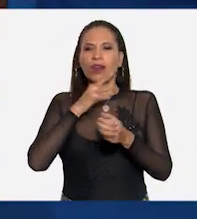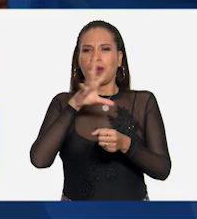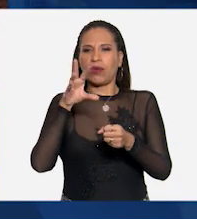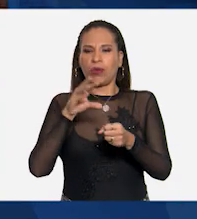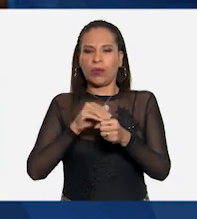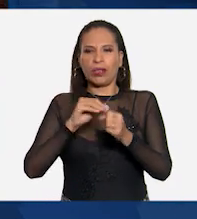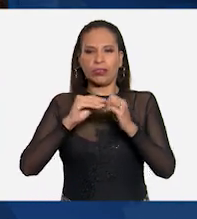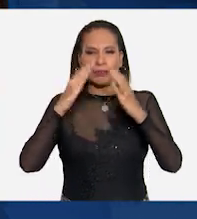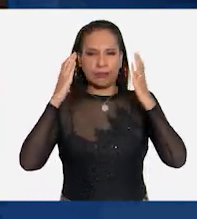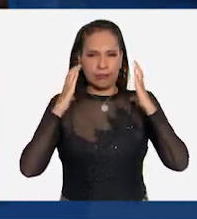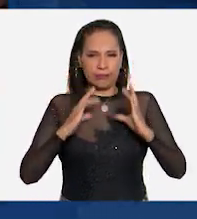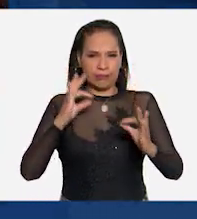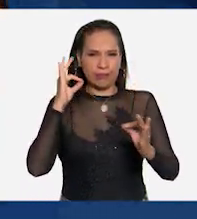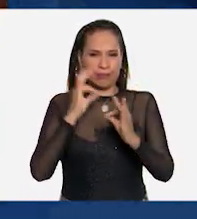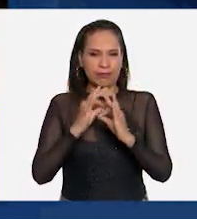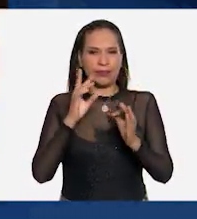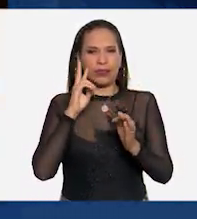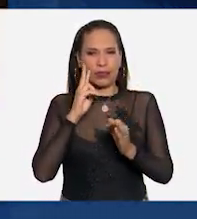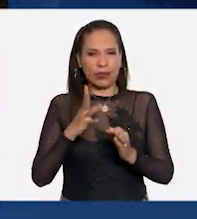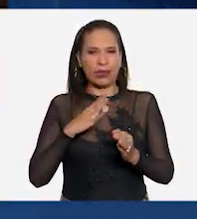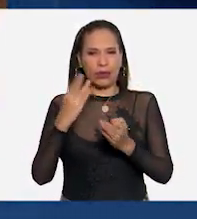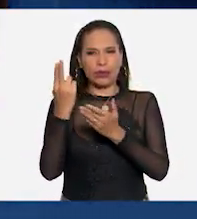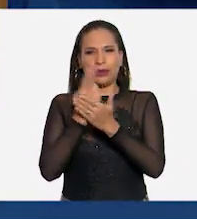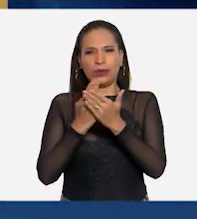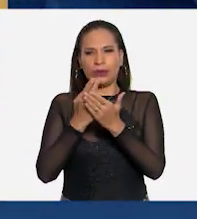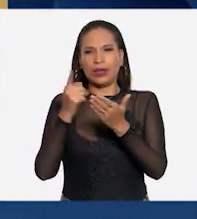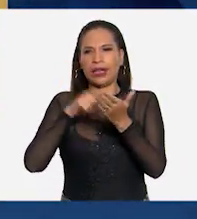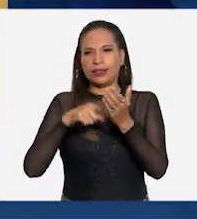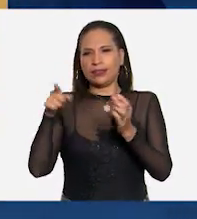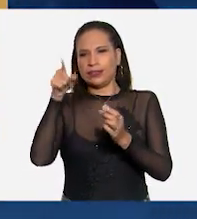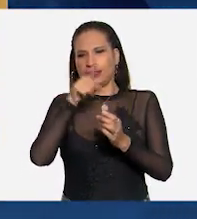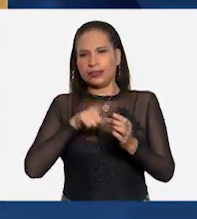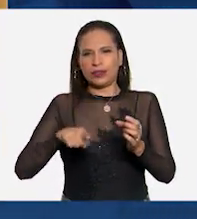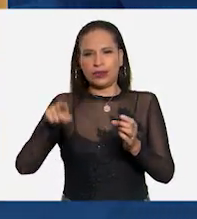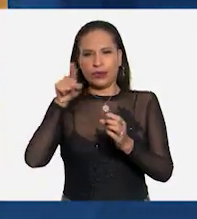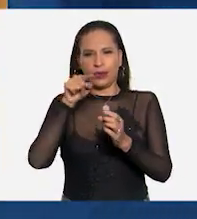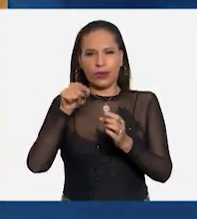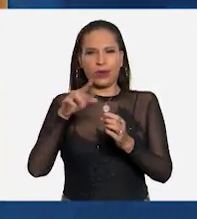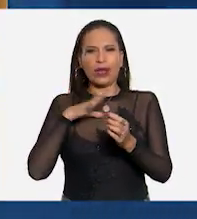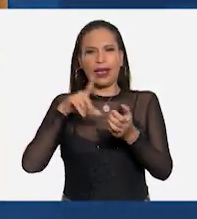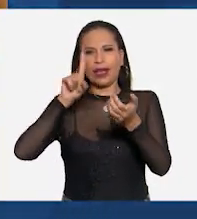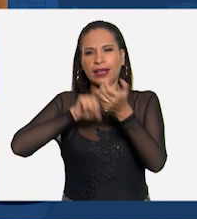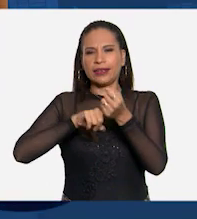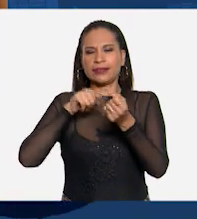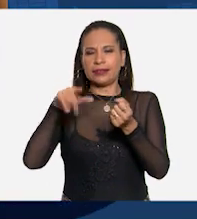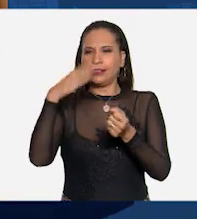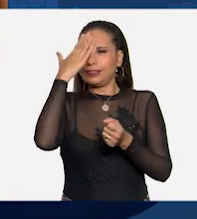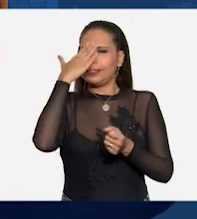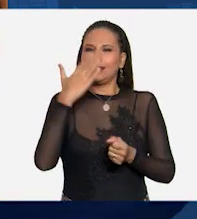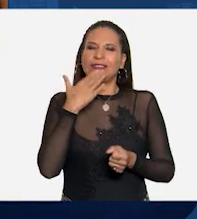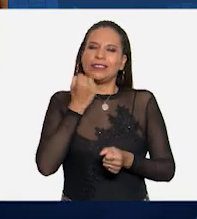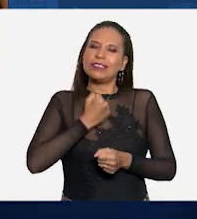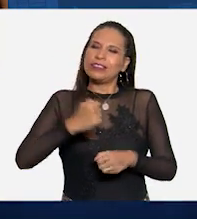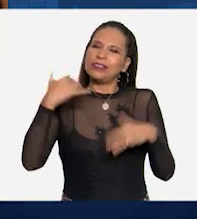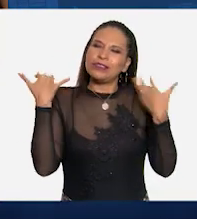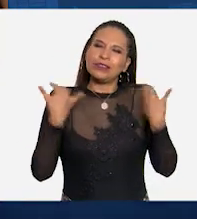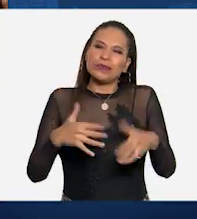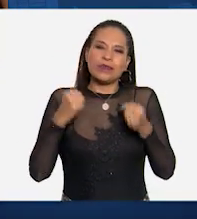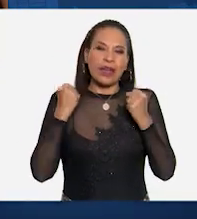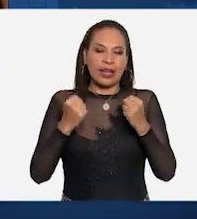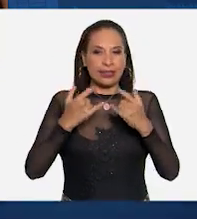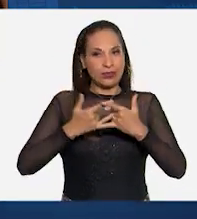completamente proporcionado, con los brazos extendidos dentro de un círculo y un cuadrado, lo convirtió en el genio más innovador de la